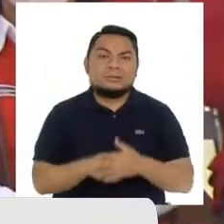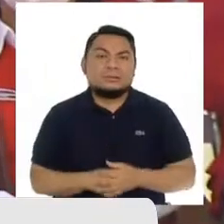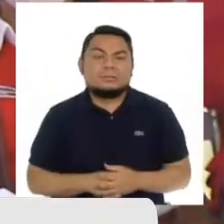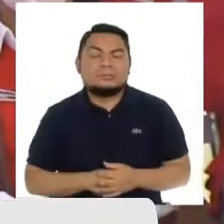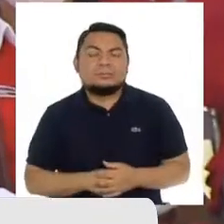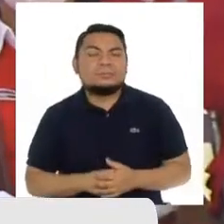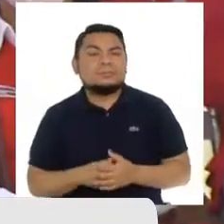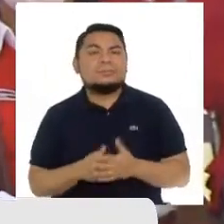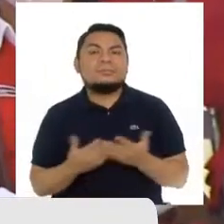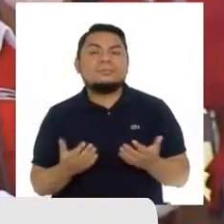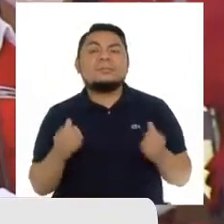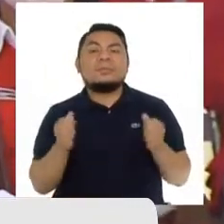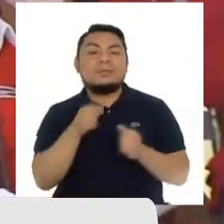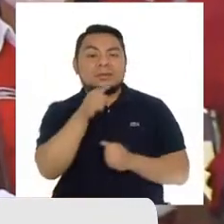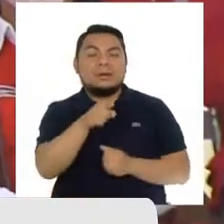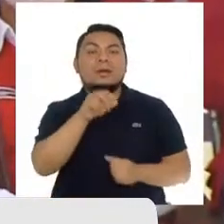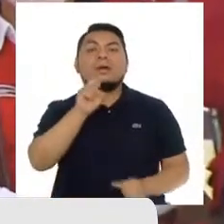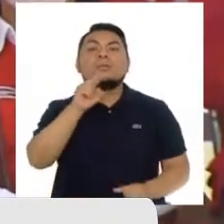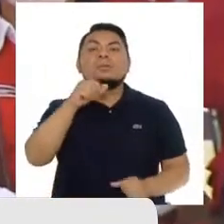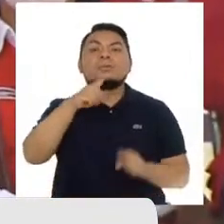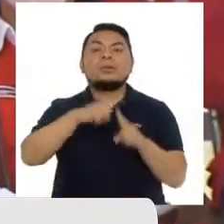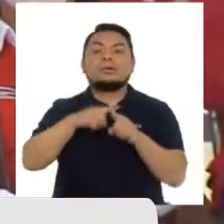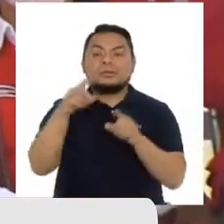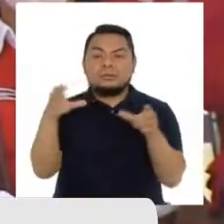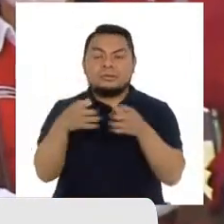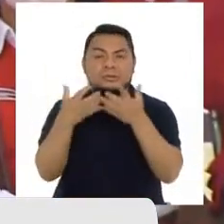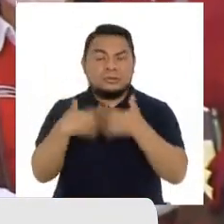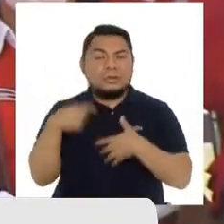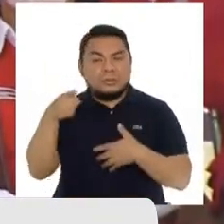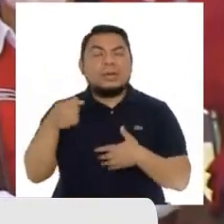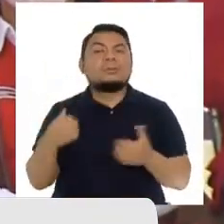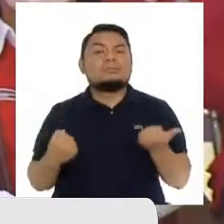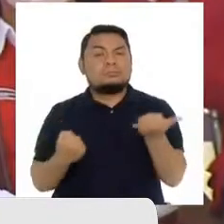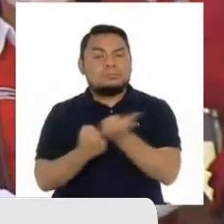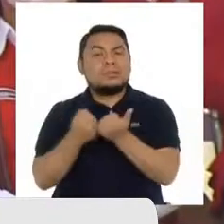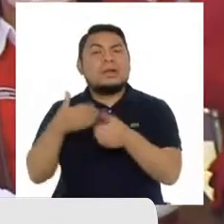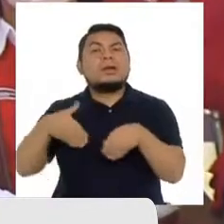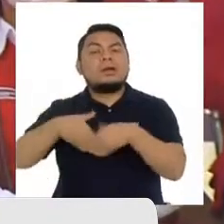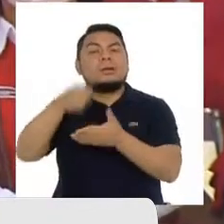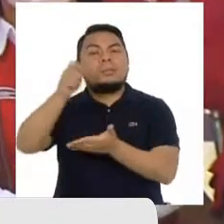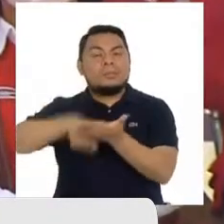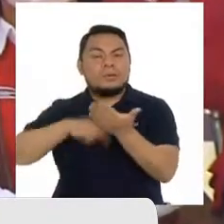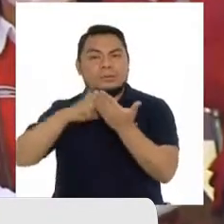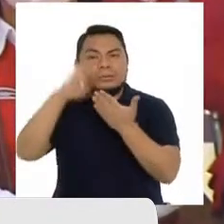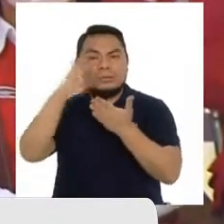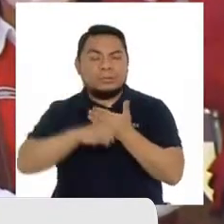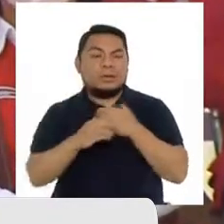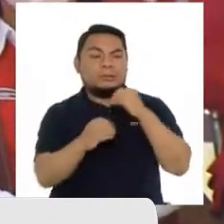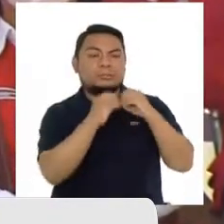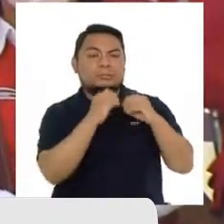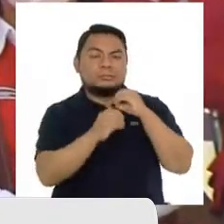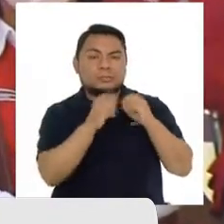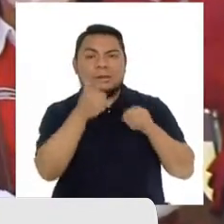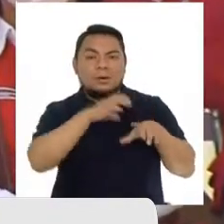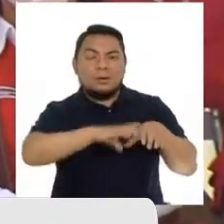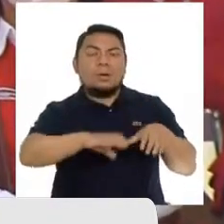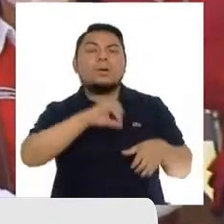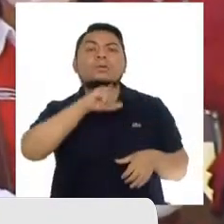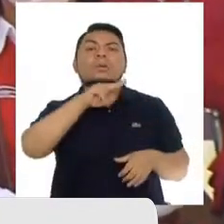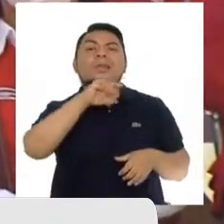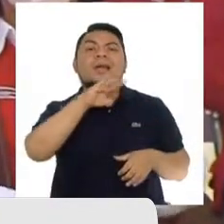con un ops para la licitación del proyecto integral de saneamiento para juliaca